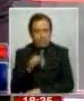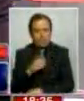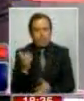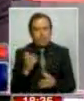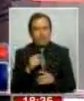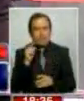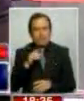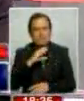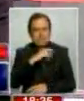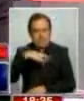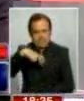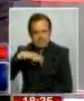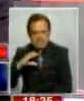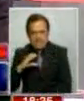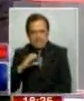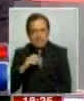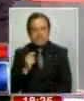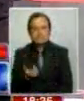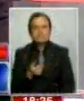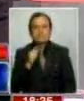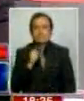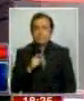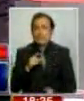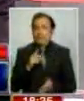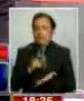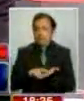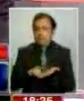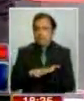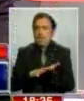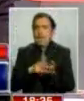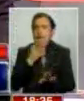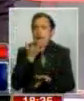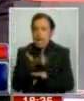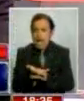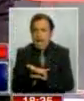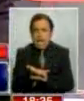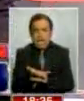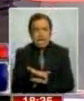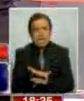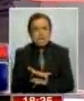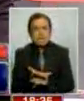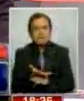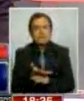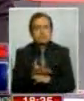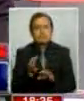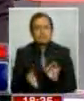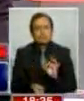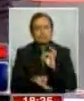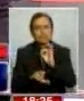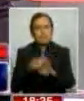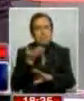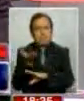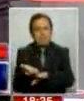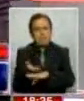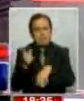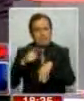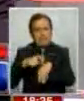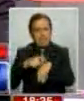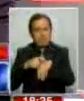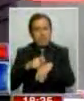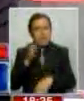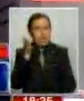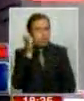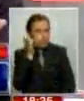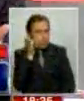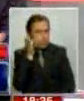digamos, con la CPC, donde de una u otra manera, es cierto, hay, digamos, una un planteamiento y una solicitud de tener los tiempos para escuchar